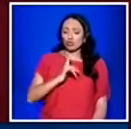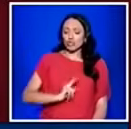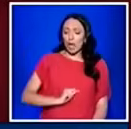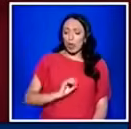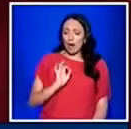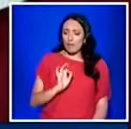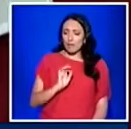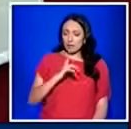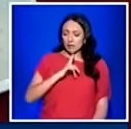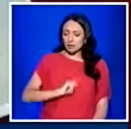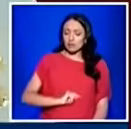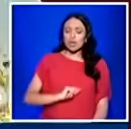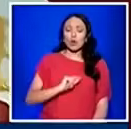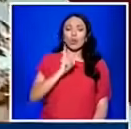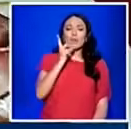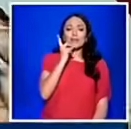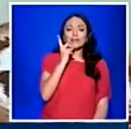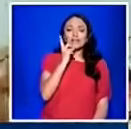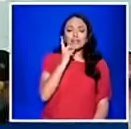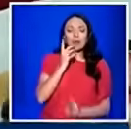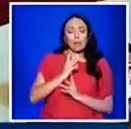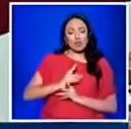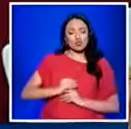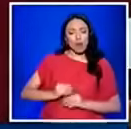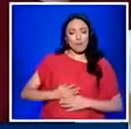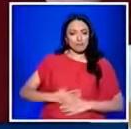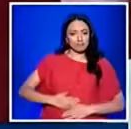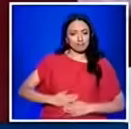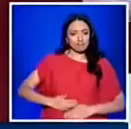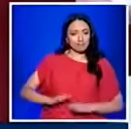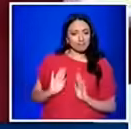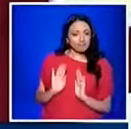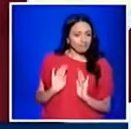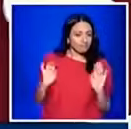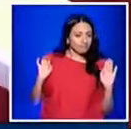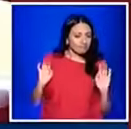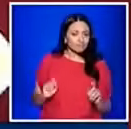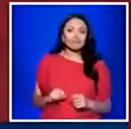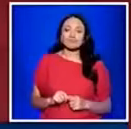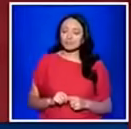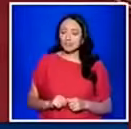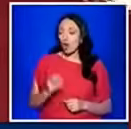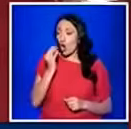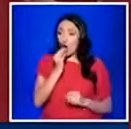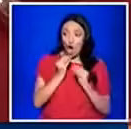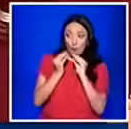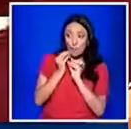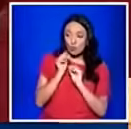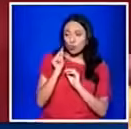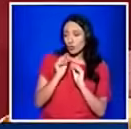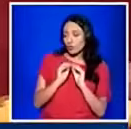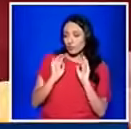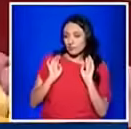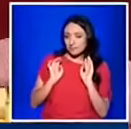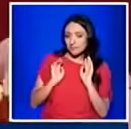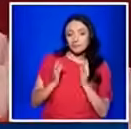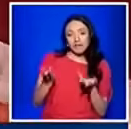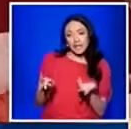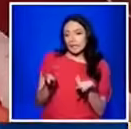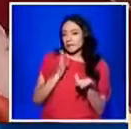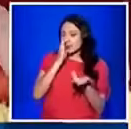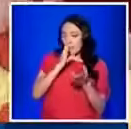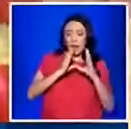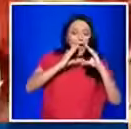mucho. Para, o sea, más livianos, más suaves, que lo que la gente le encanta ahora, ¿no? Variar un poquito más. Y los nuestros, los tradicionales que tenemos